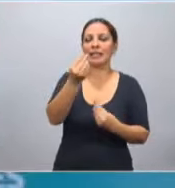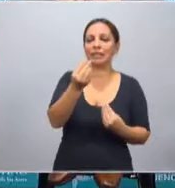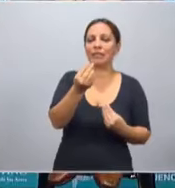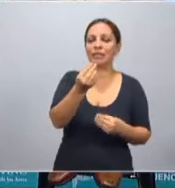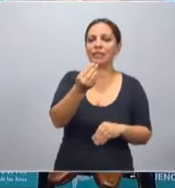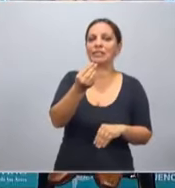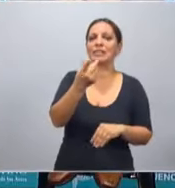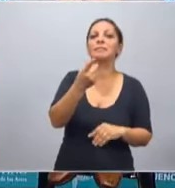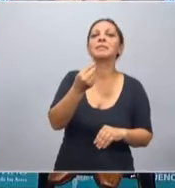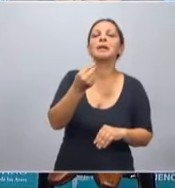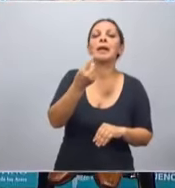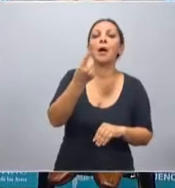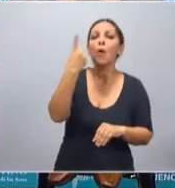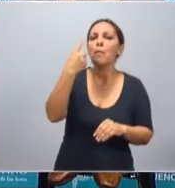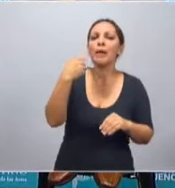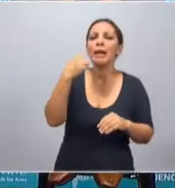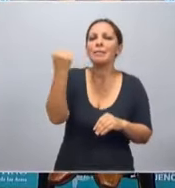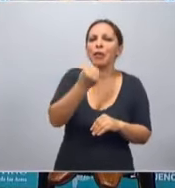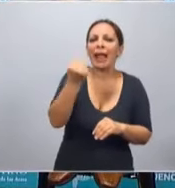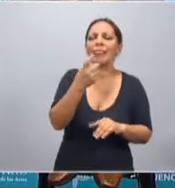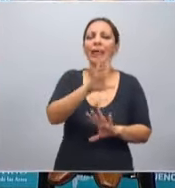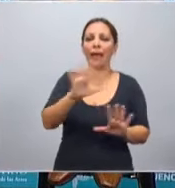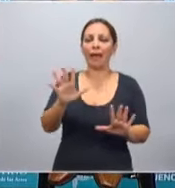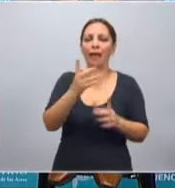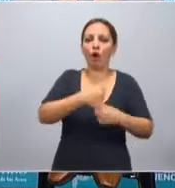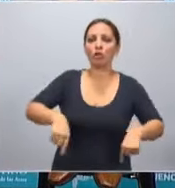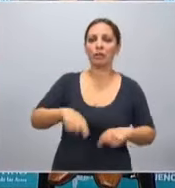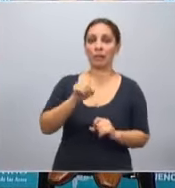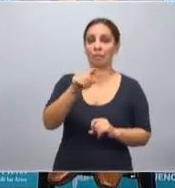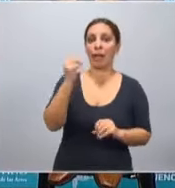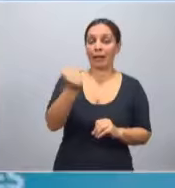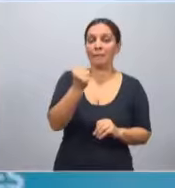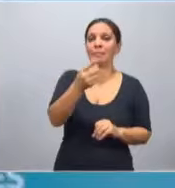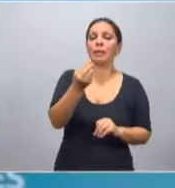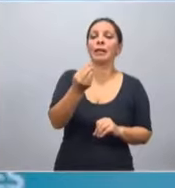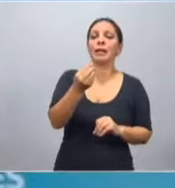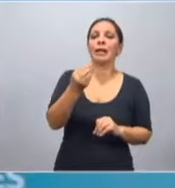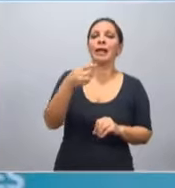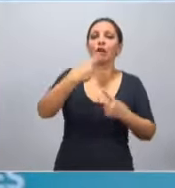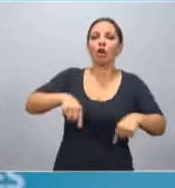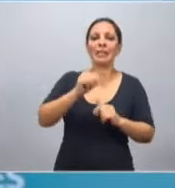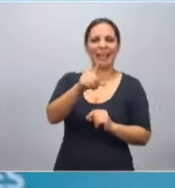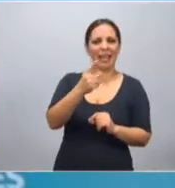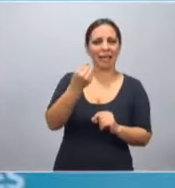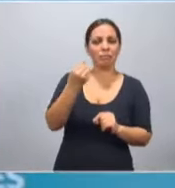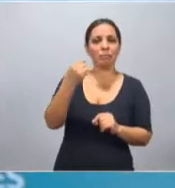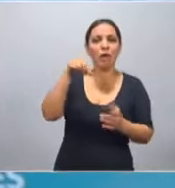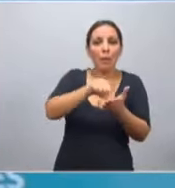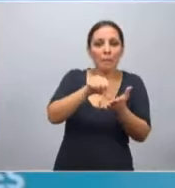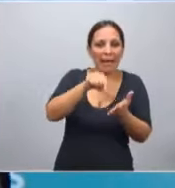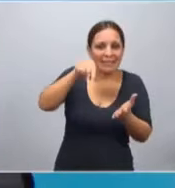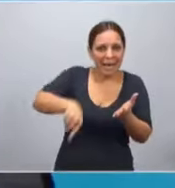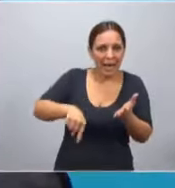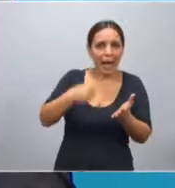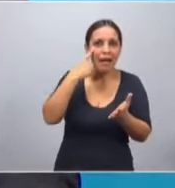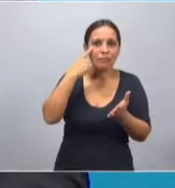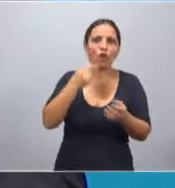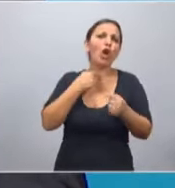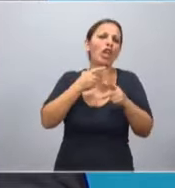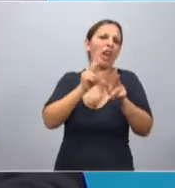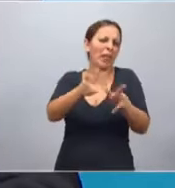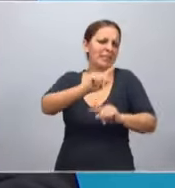juega un papel muy importante en aquello que nos Define Nosotros somos un país No me quiero poner a enumerar pero